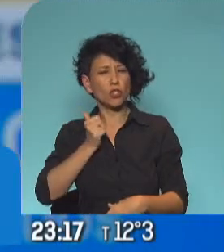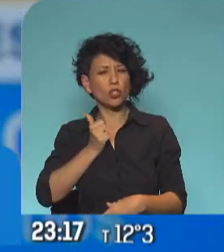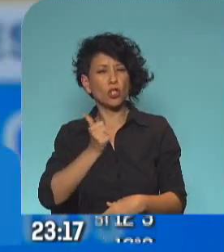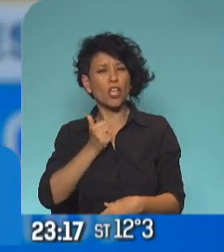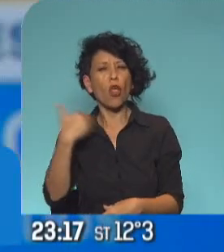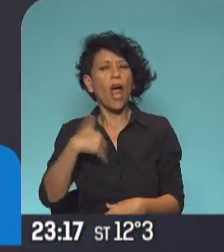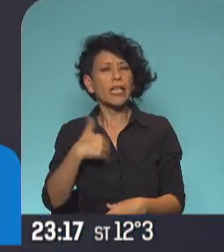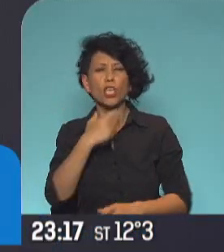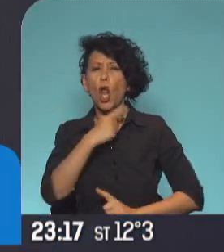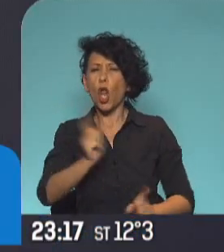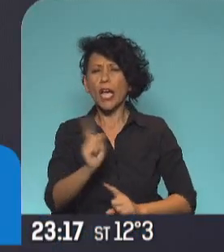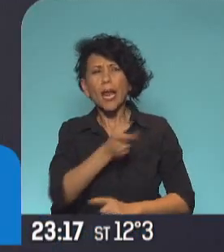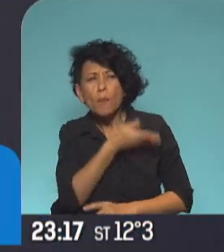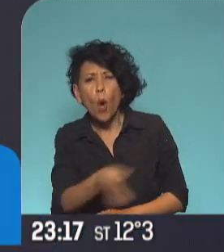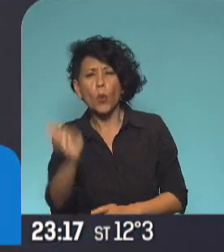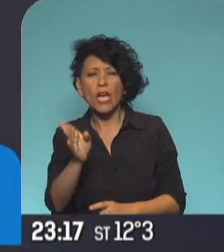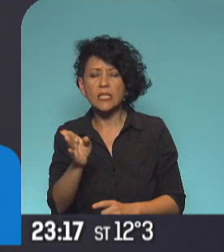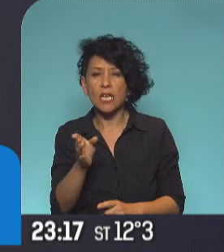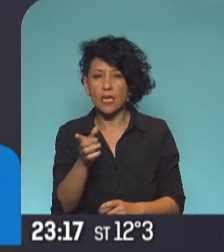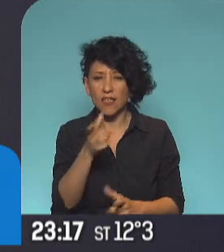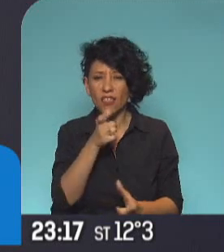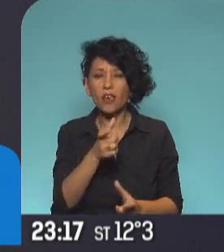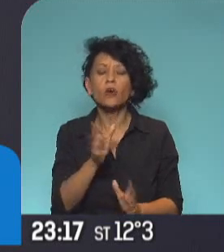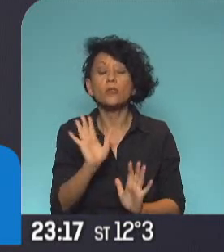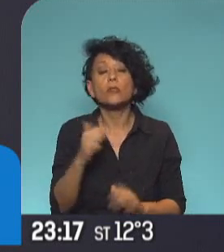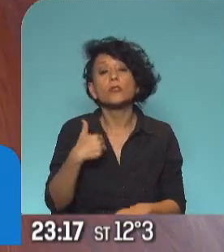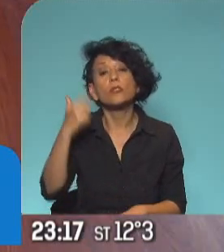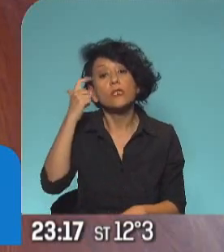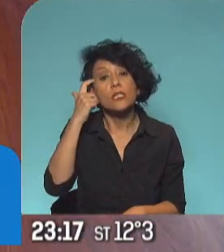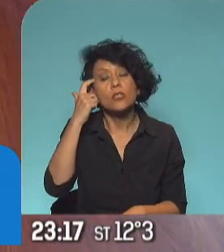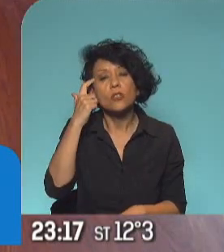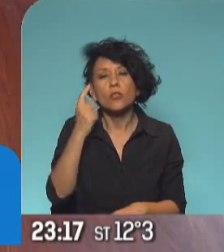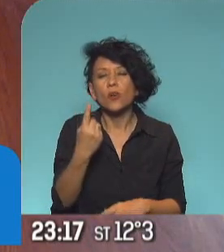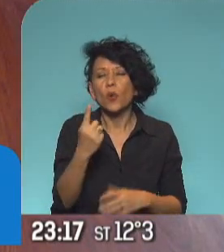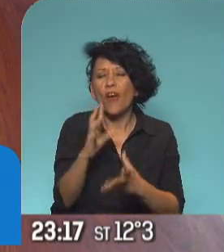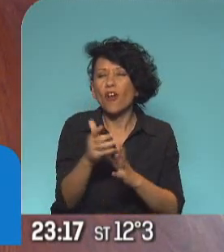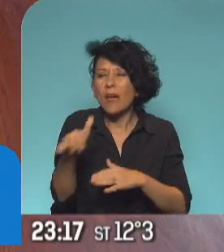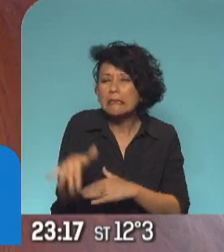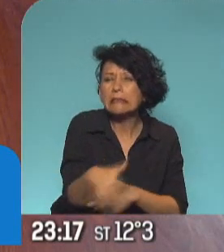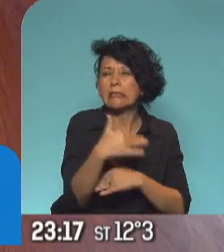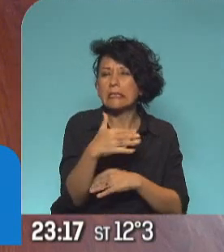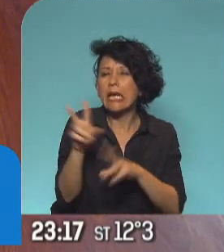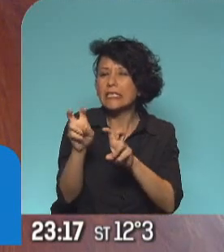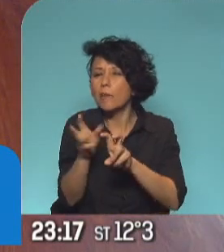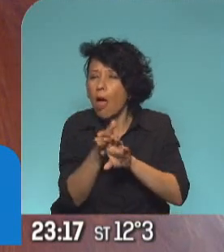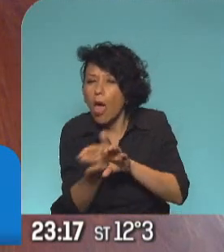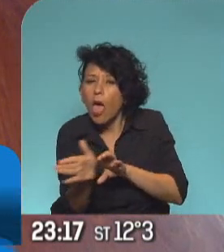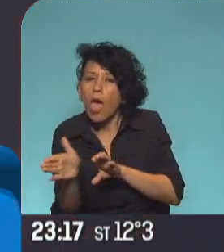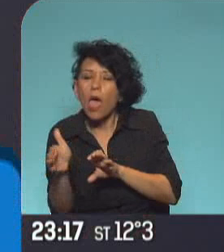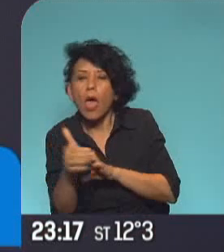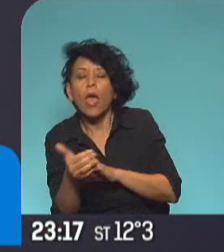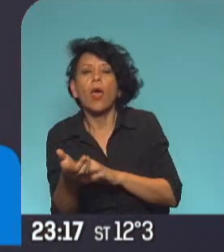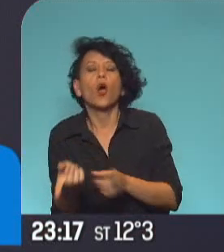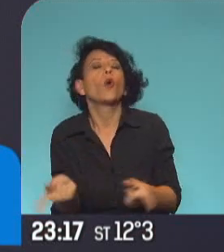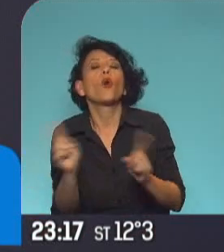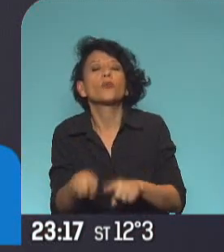eso, no queremos que ningún soldado argentino. Entonces, creo que tuvo una salida, de alguna manera, rodeó el tema, tirando otra